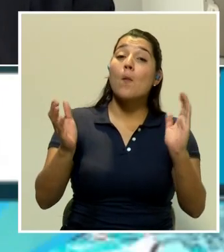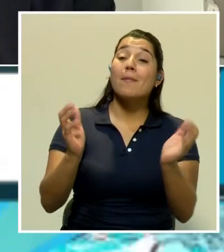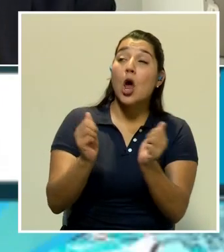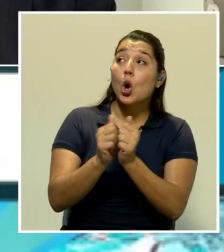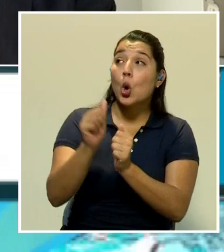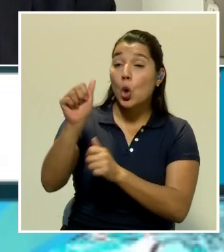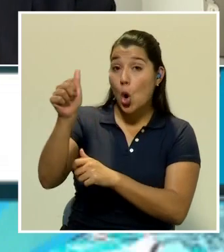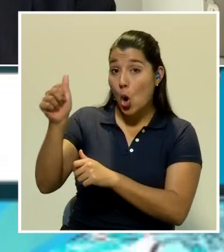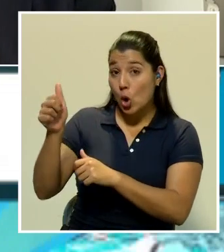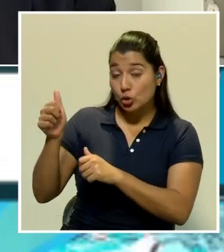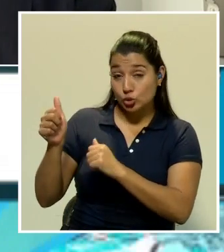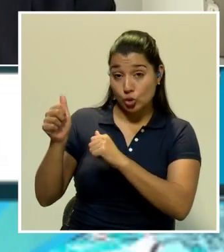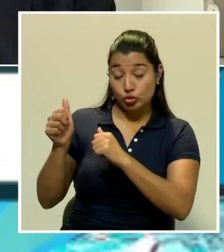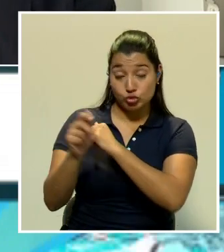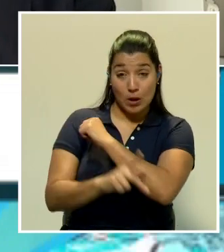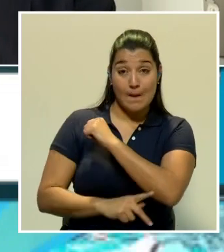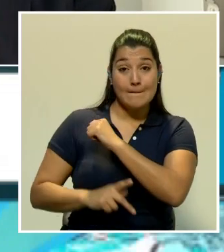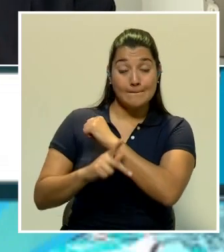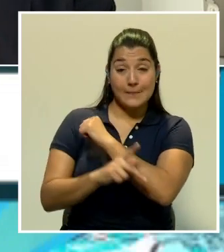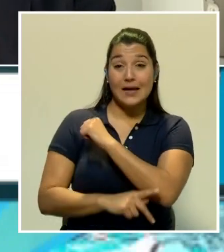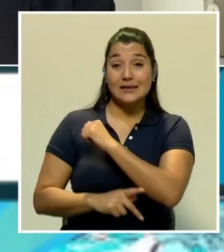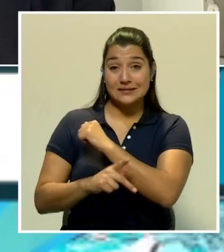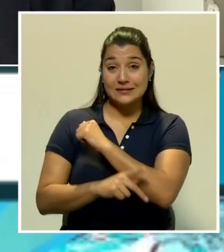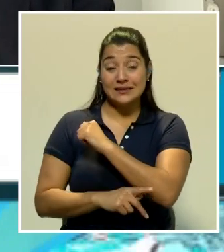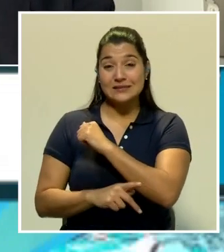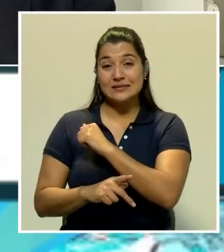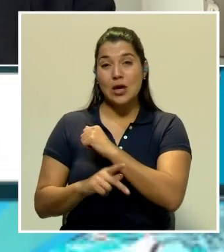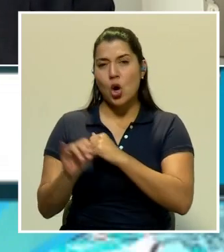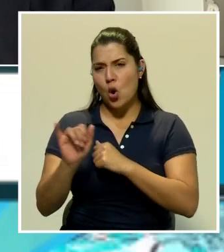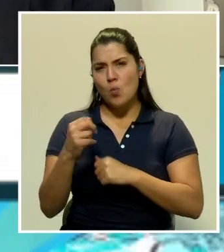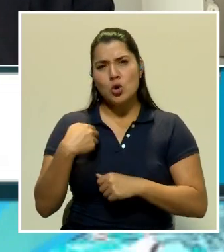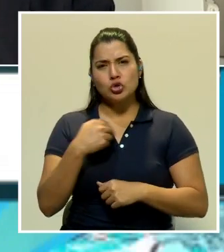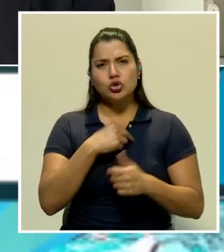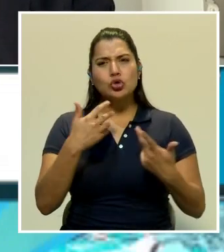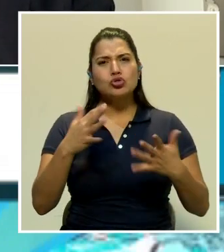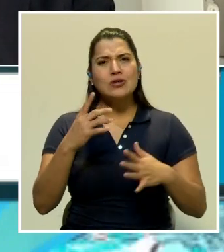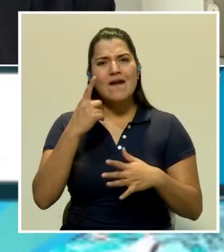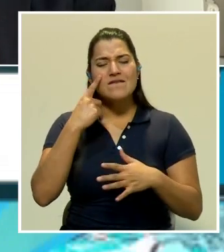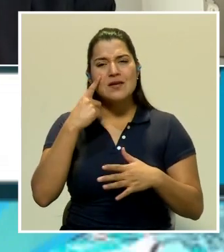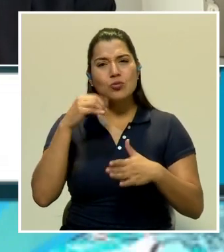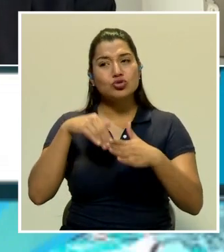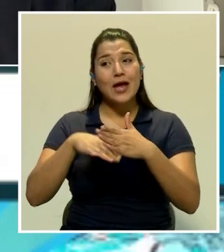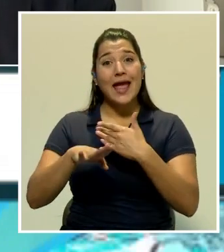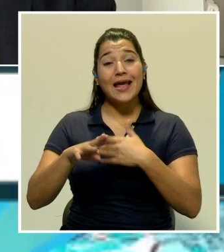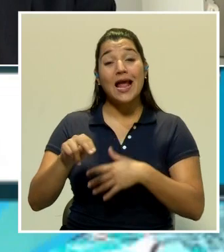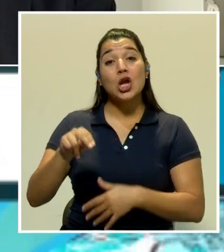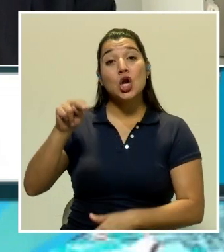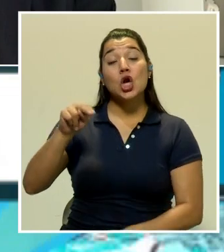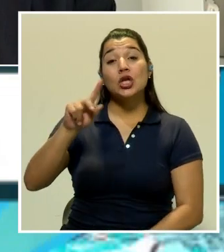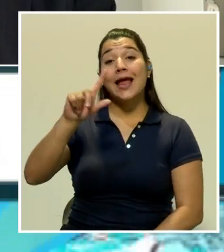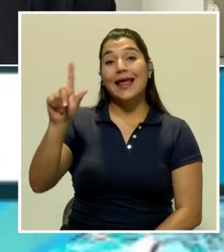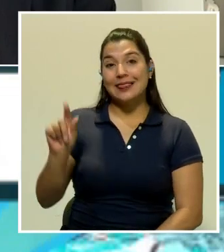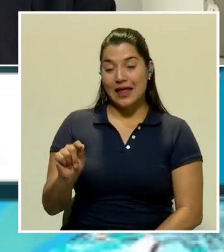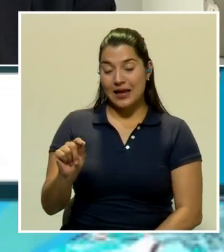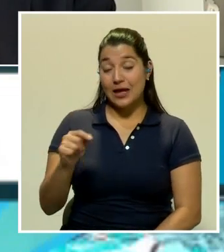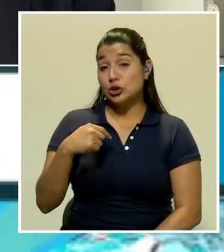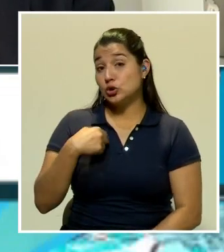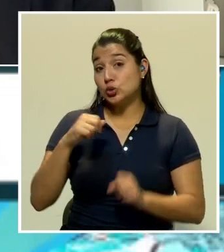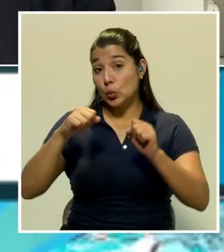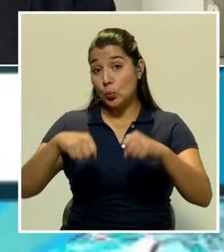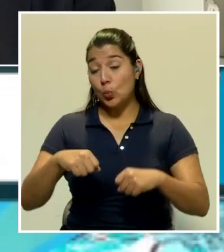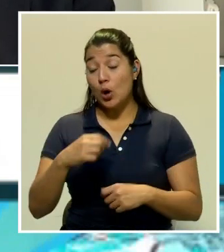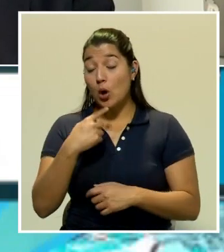regiones de otros países europeos como lo hemos visto en el norte de Italia. Yo me atrevería a